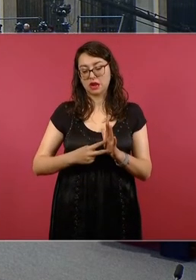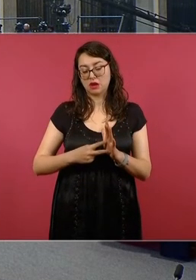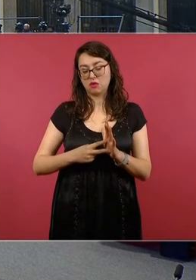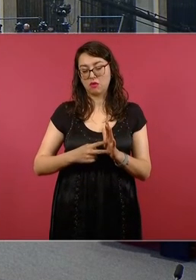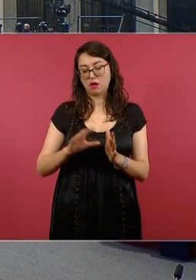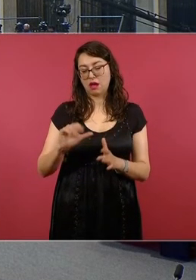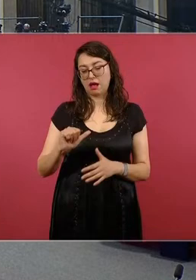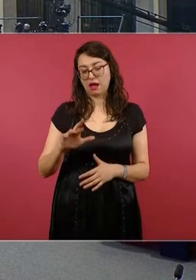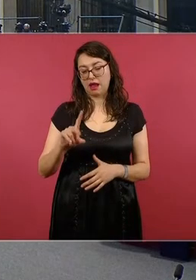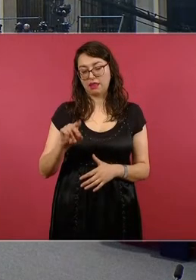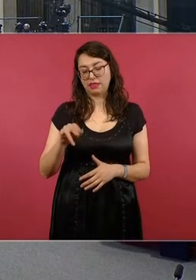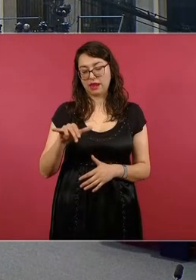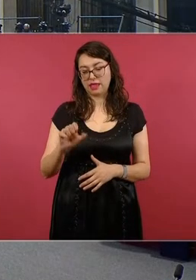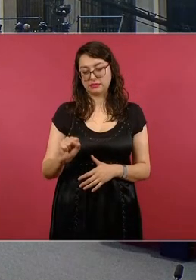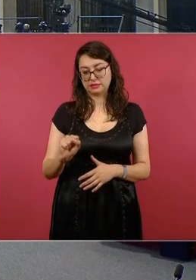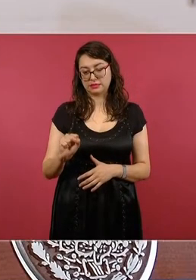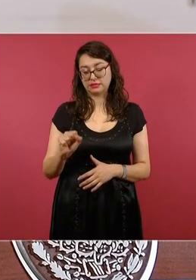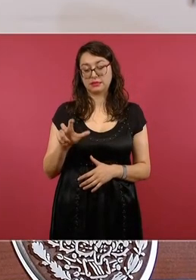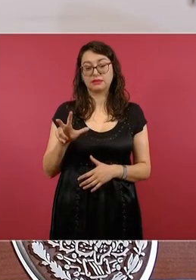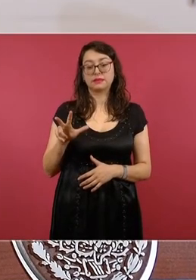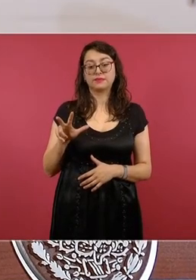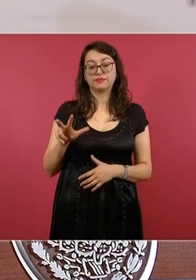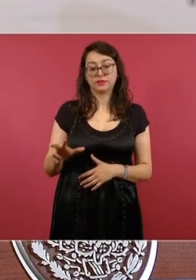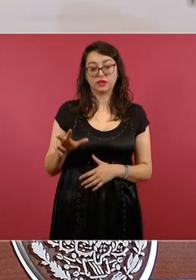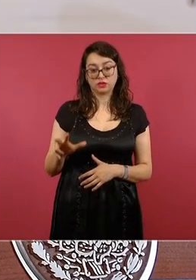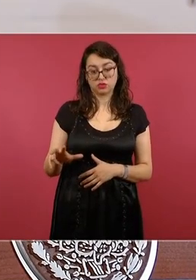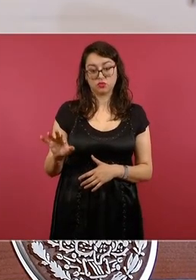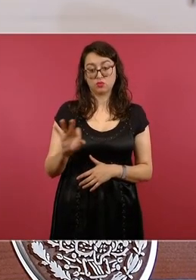Puede ser, pero no 40, ¿eh?